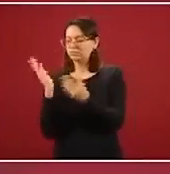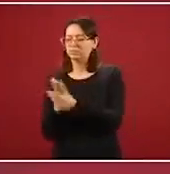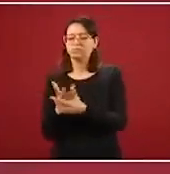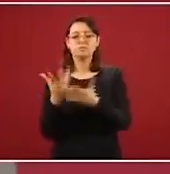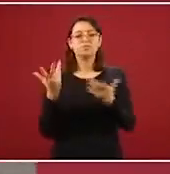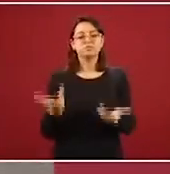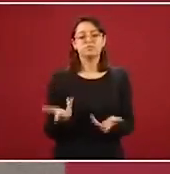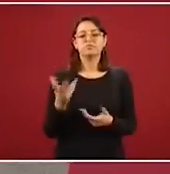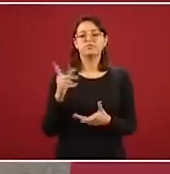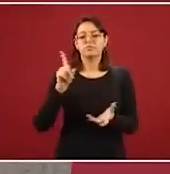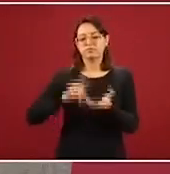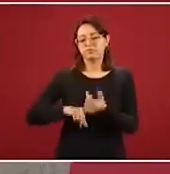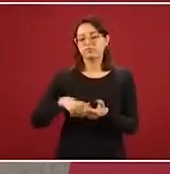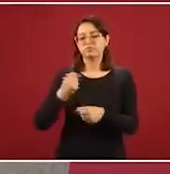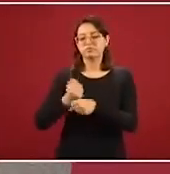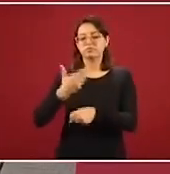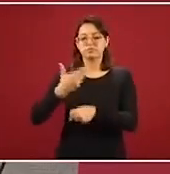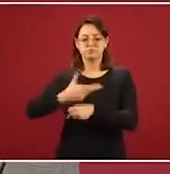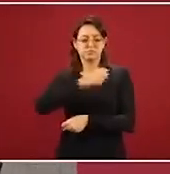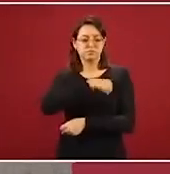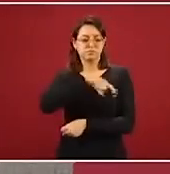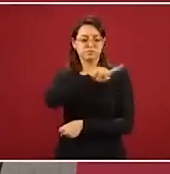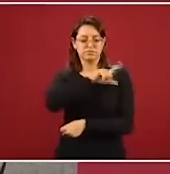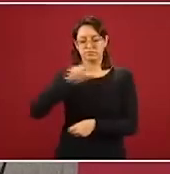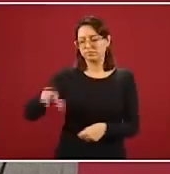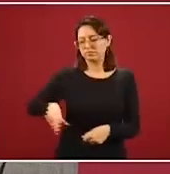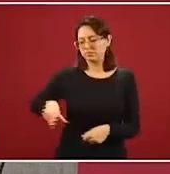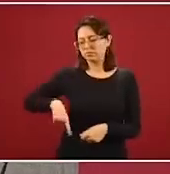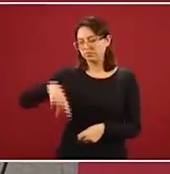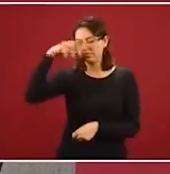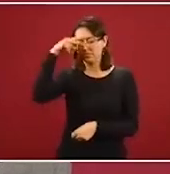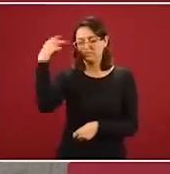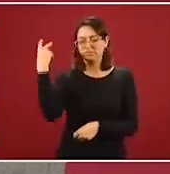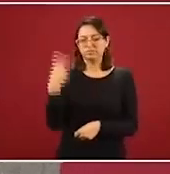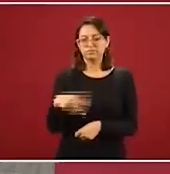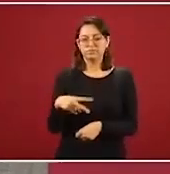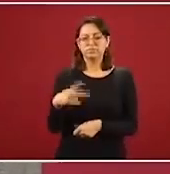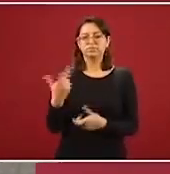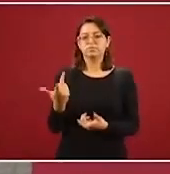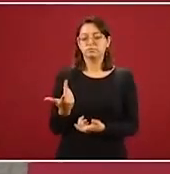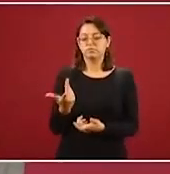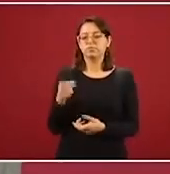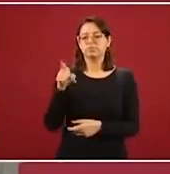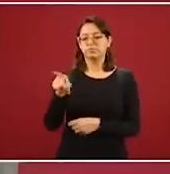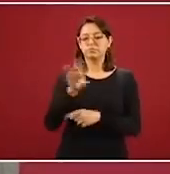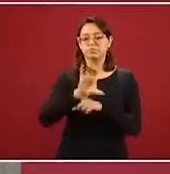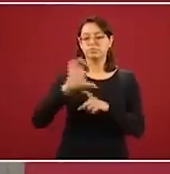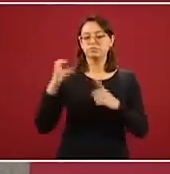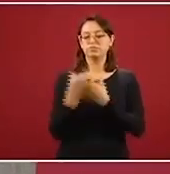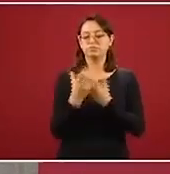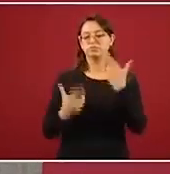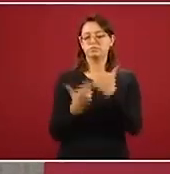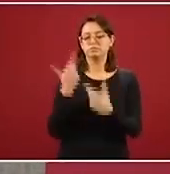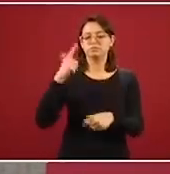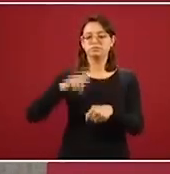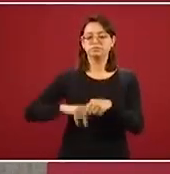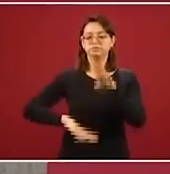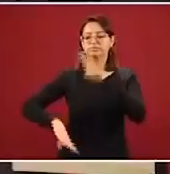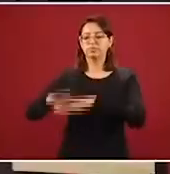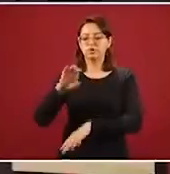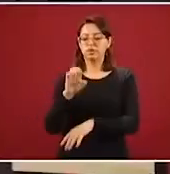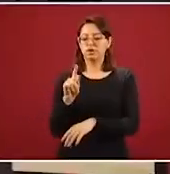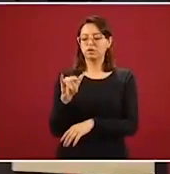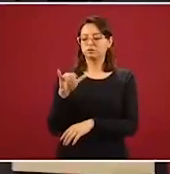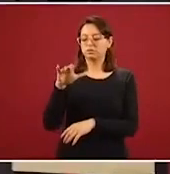la Secretaría de Salud y del Gobierno mexicano, incluyendo la Conbioética, la Comisión Nacional de Bioética, se han